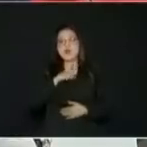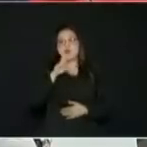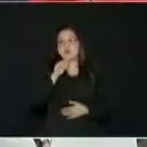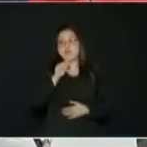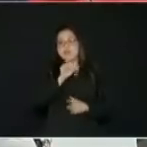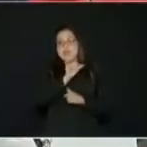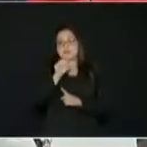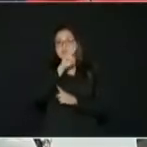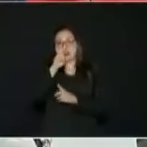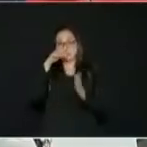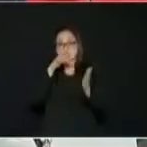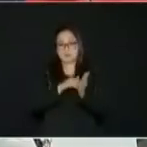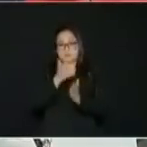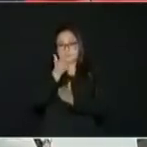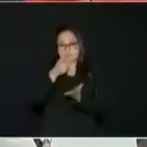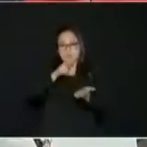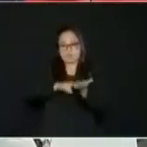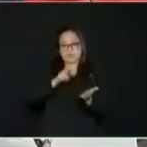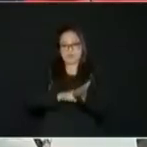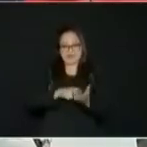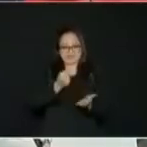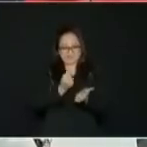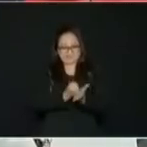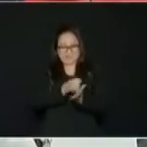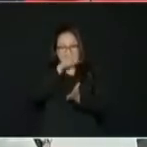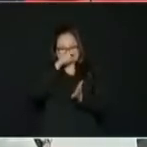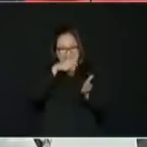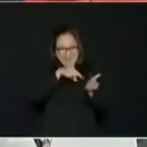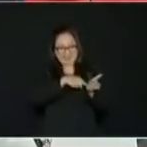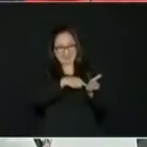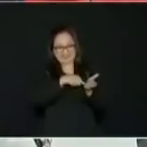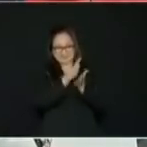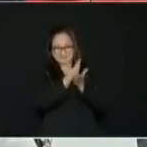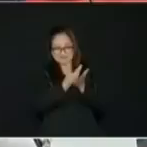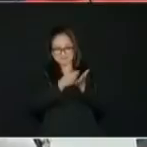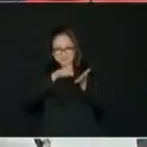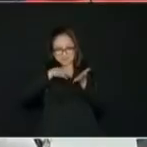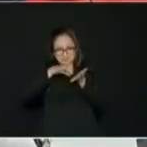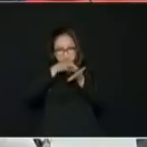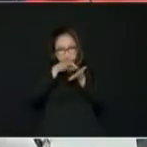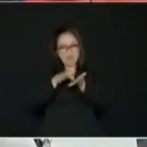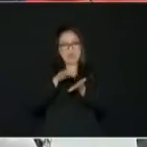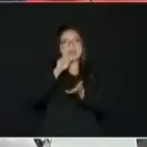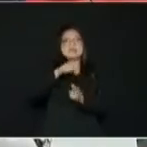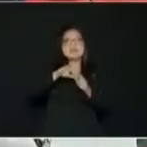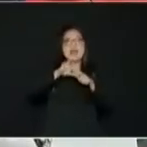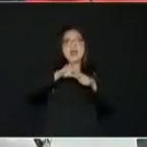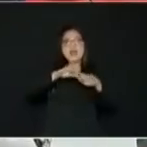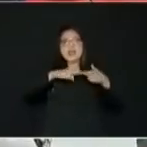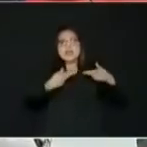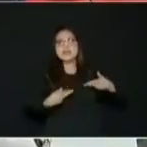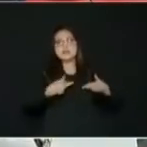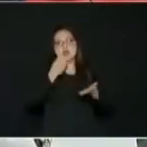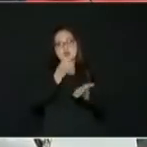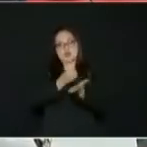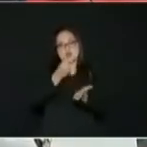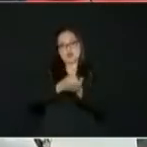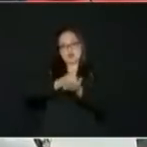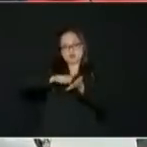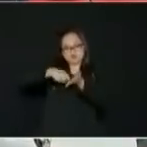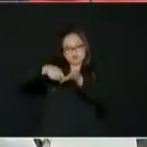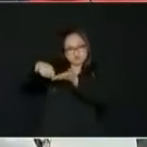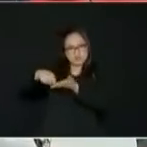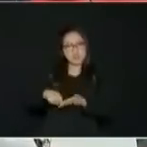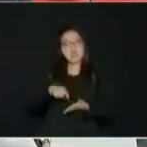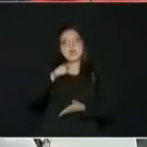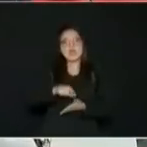los 200 mil pesos. El escudo nacional, el escudo del centro, está elaborado con hilo de oro. Los